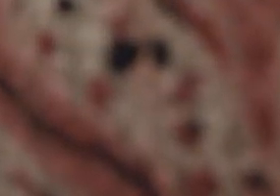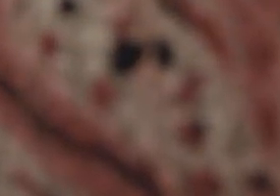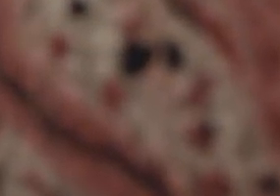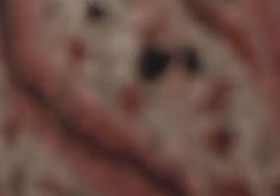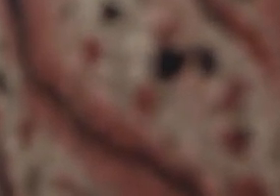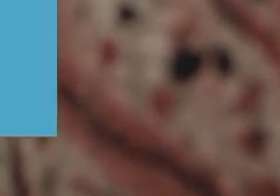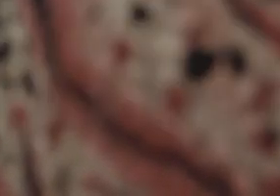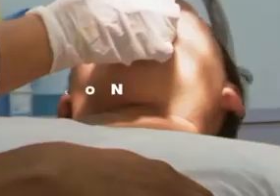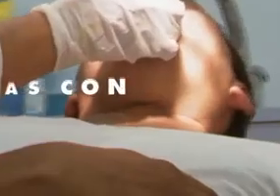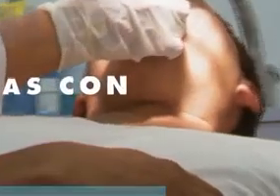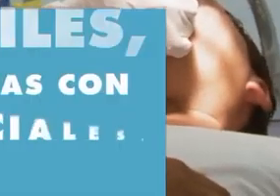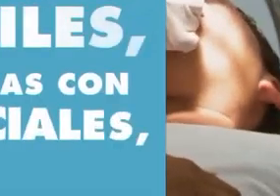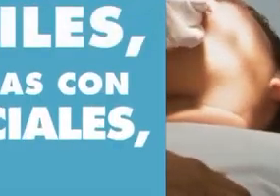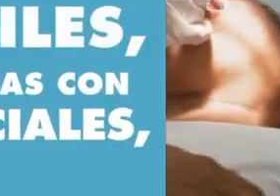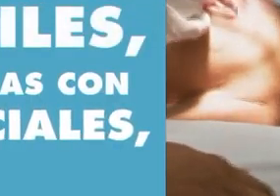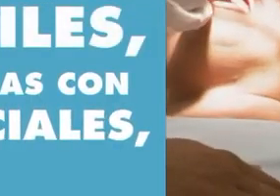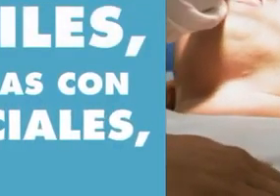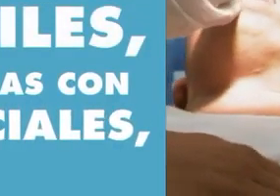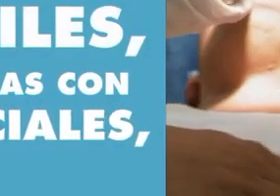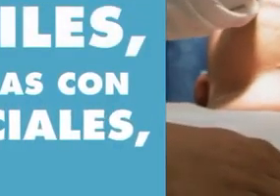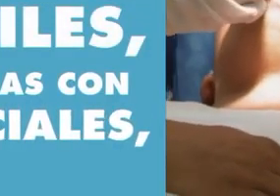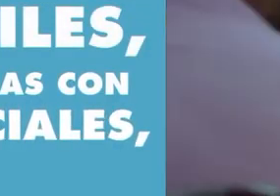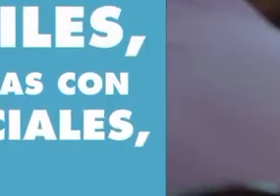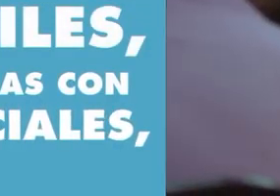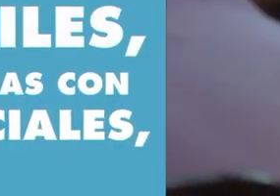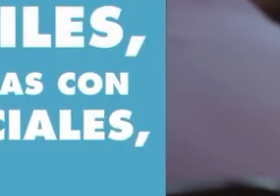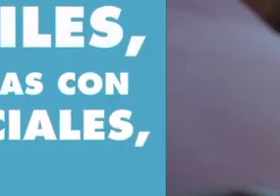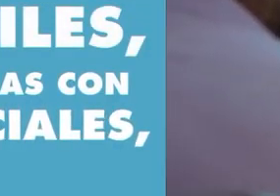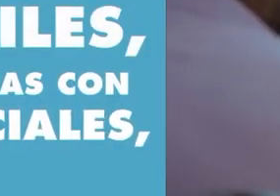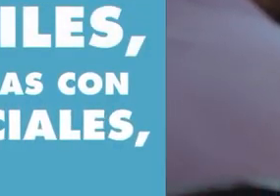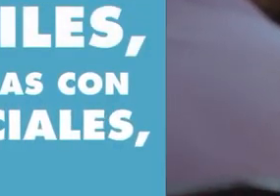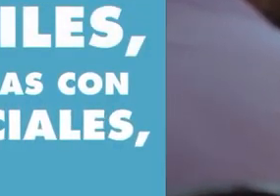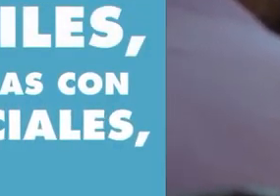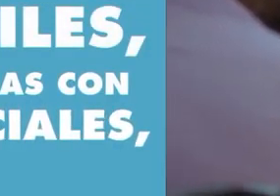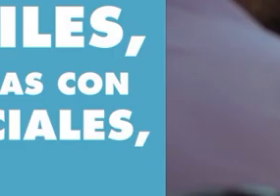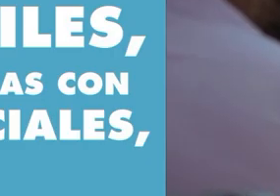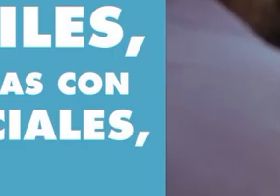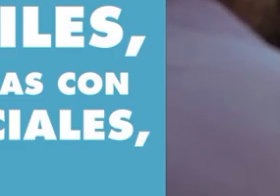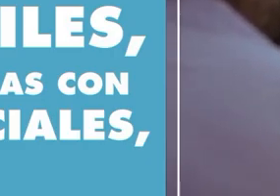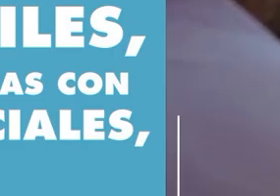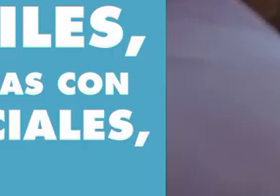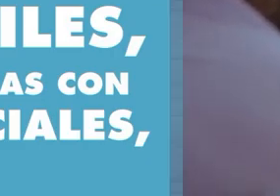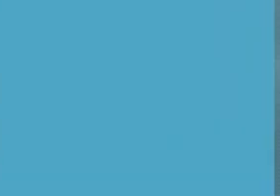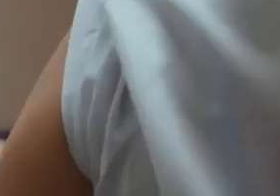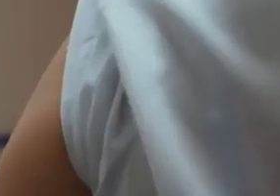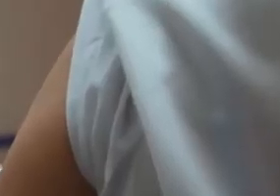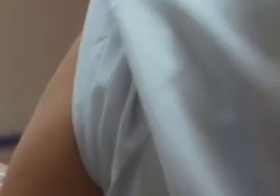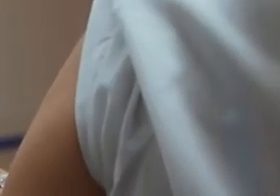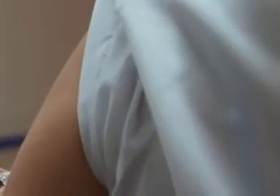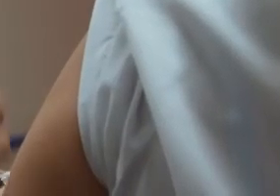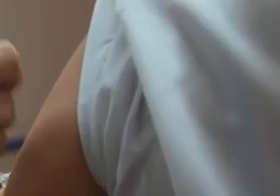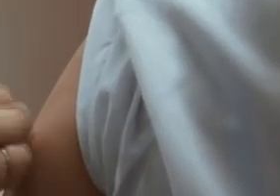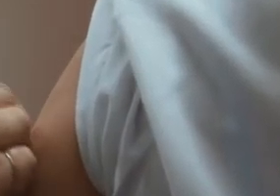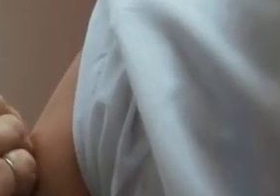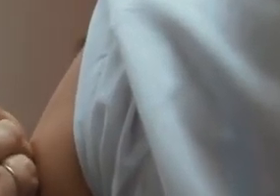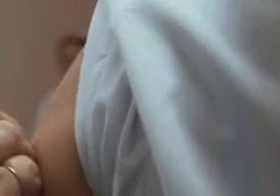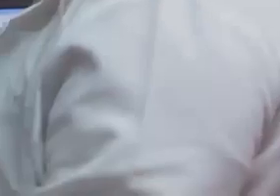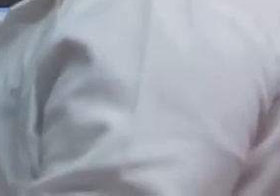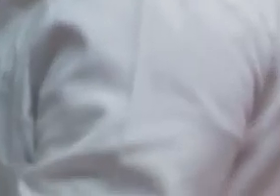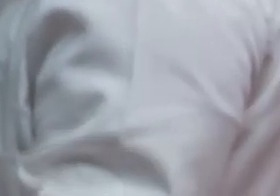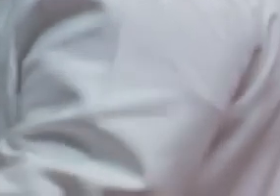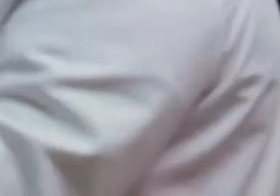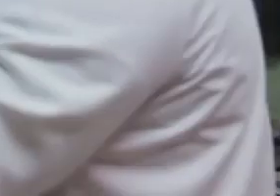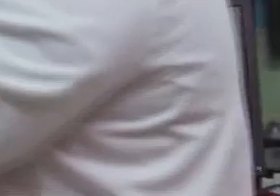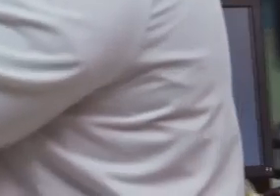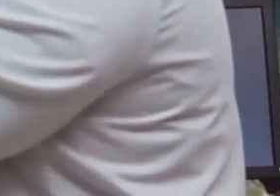Terapias Complementarias, Clínicas Móviles, Programa para Personas con Necesidades Especiales, Programa de Inmunizaciones y Programa